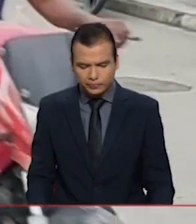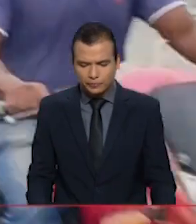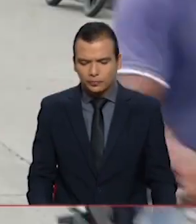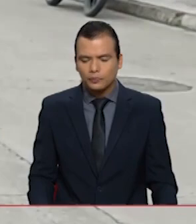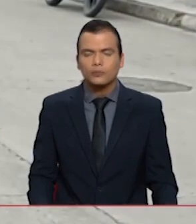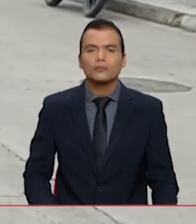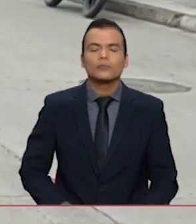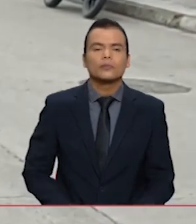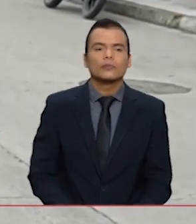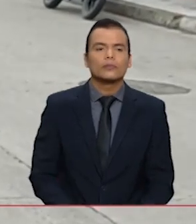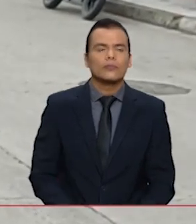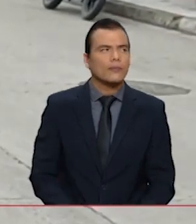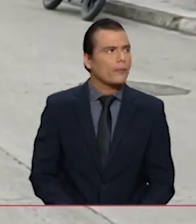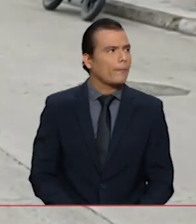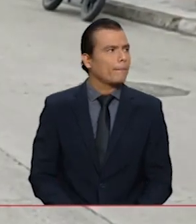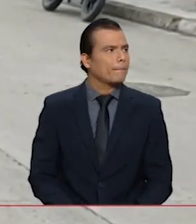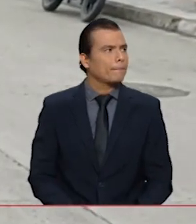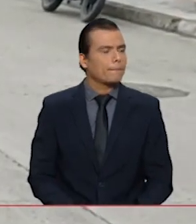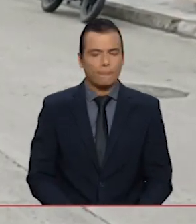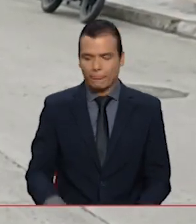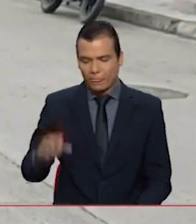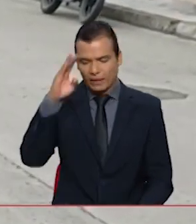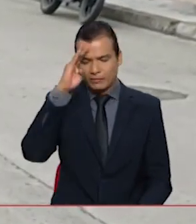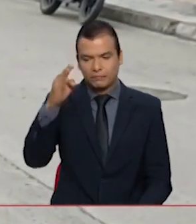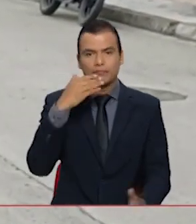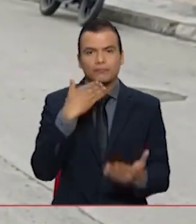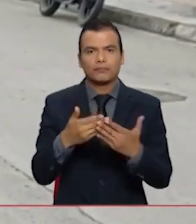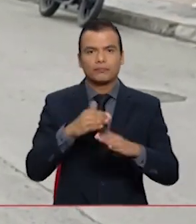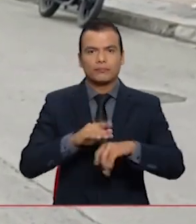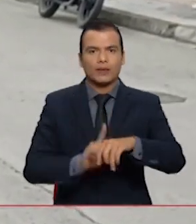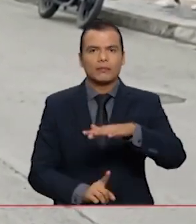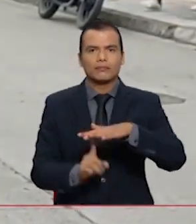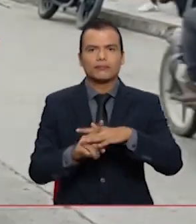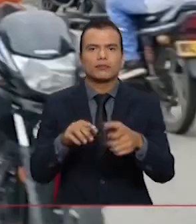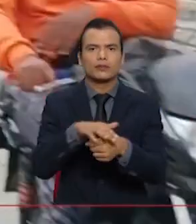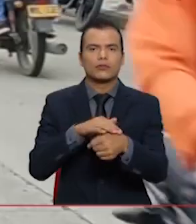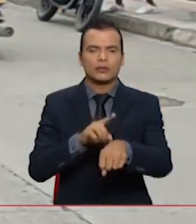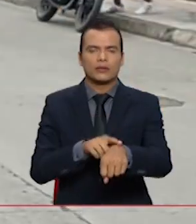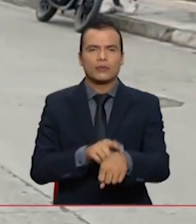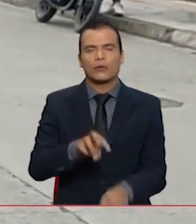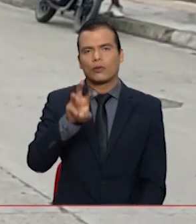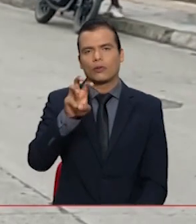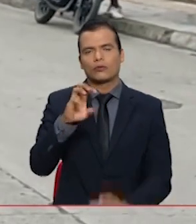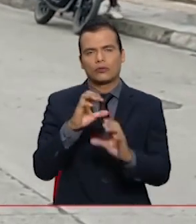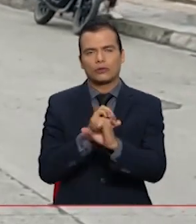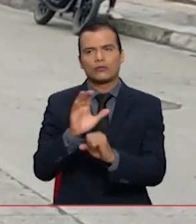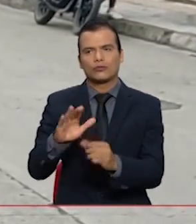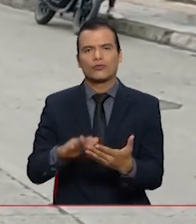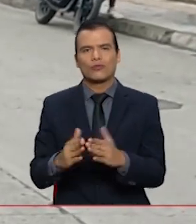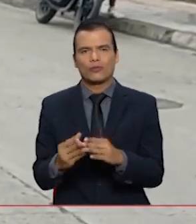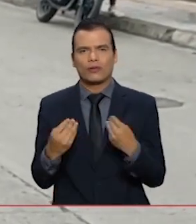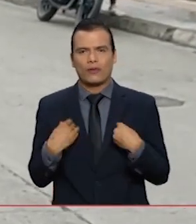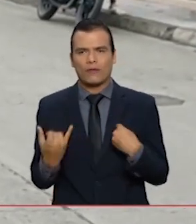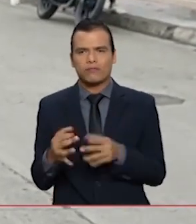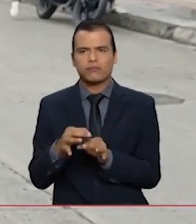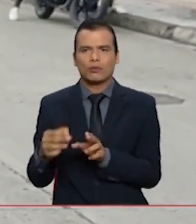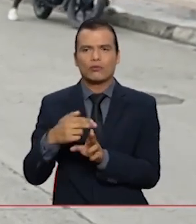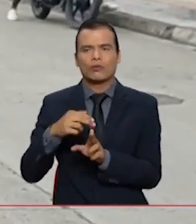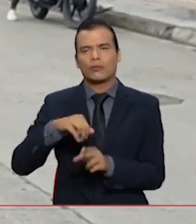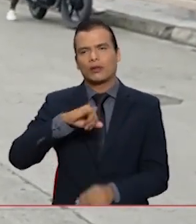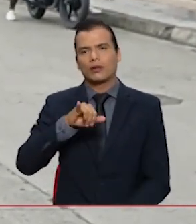Muy buenas tardes. Los hechos ocurrieron sobre las 8 de la noche aproximadamente, cuando la comunidad de Jurado en el día de